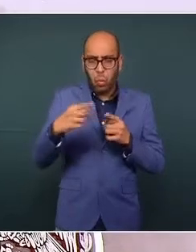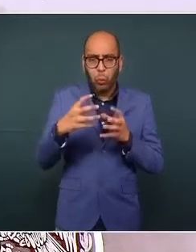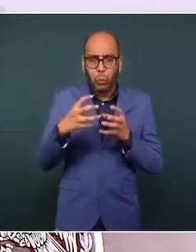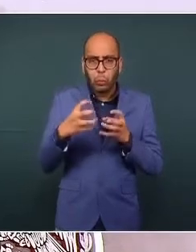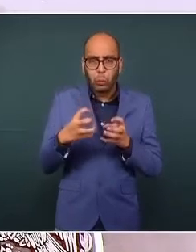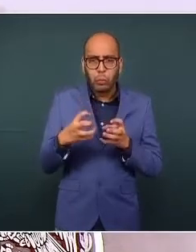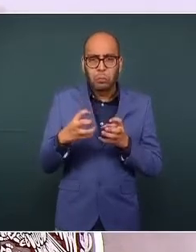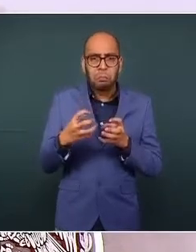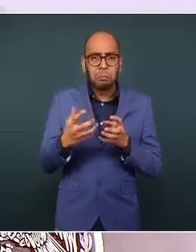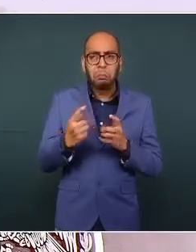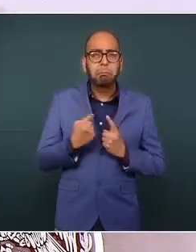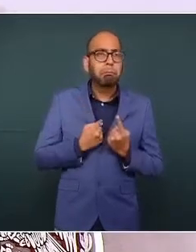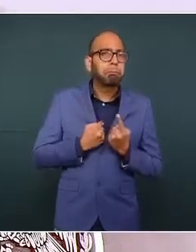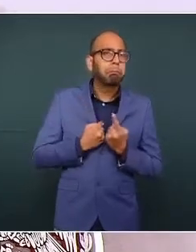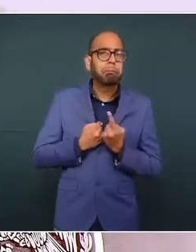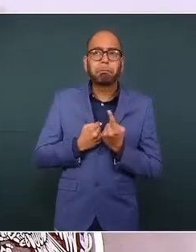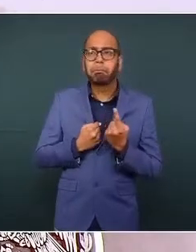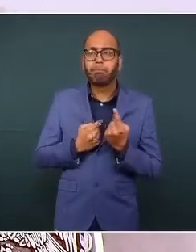Entonces,